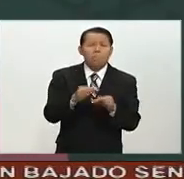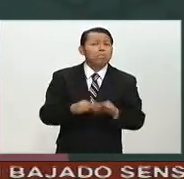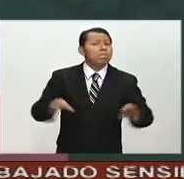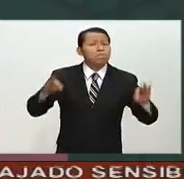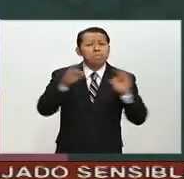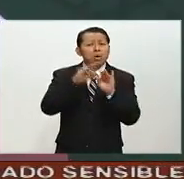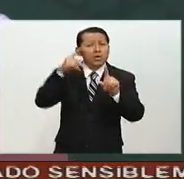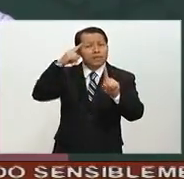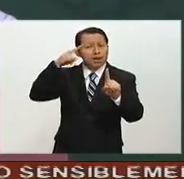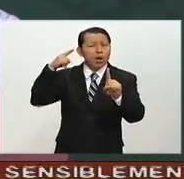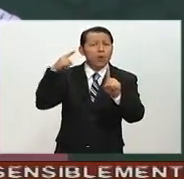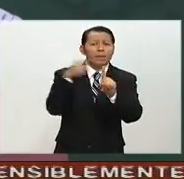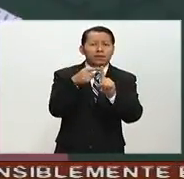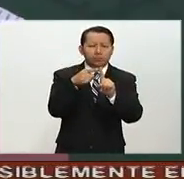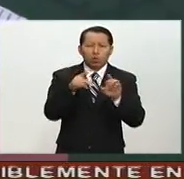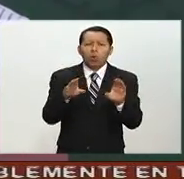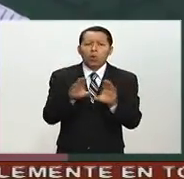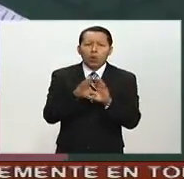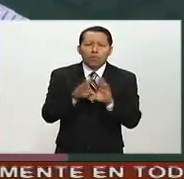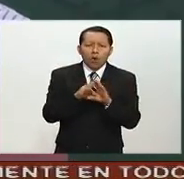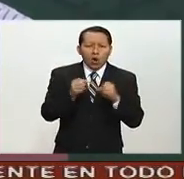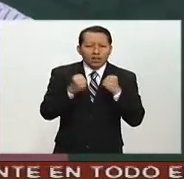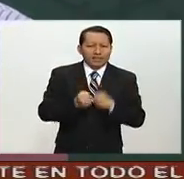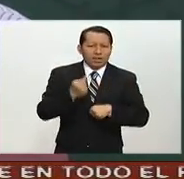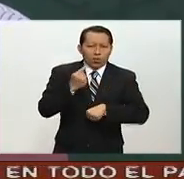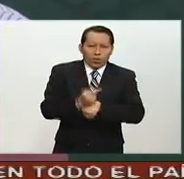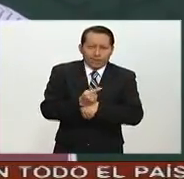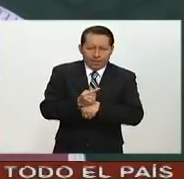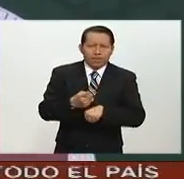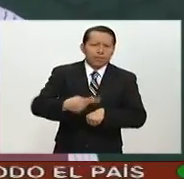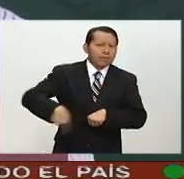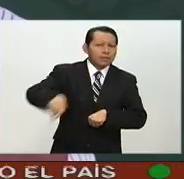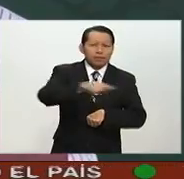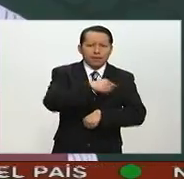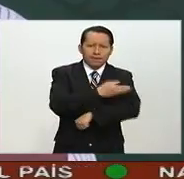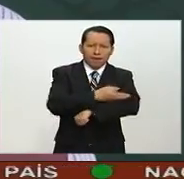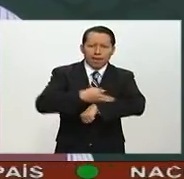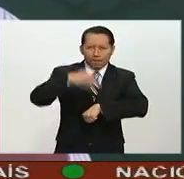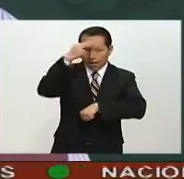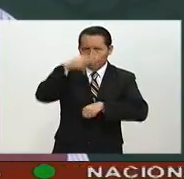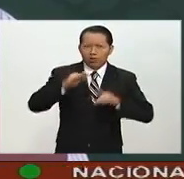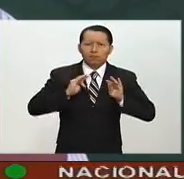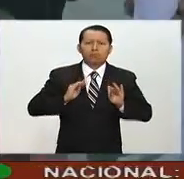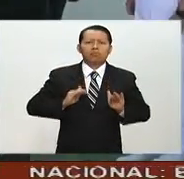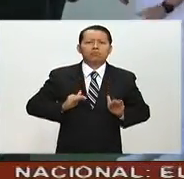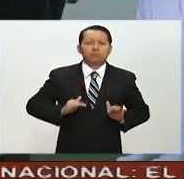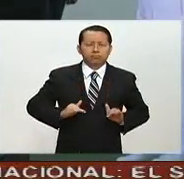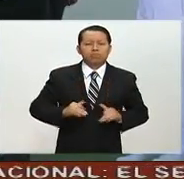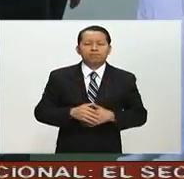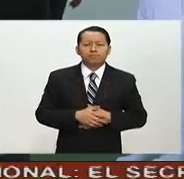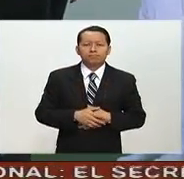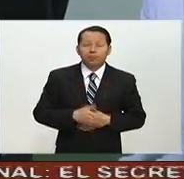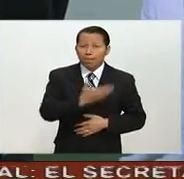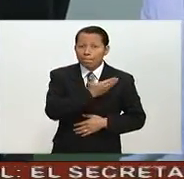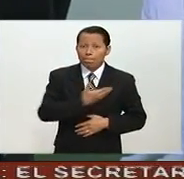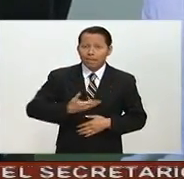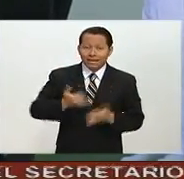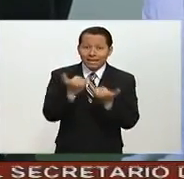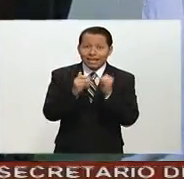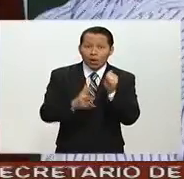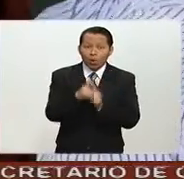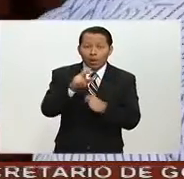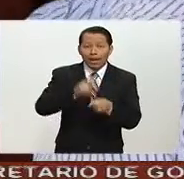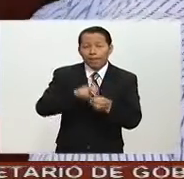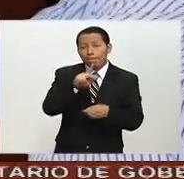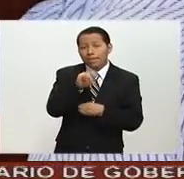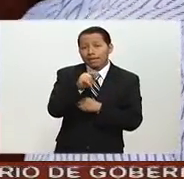prioritario objetivo de darle seguridad y tranquilidad a las familias mexicanas. El presidente inauguró en Piedras Negras,